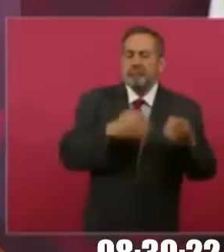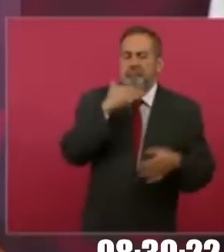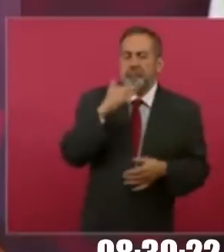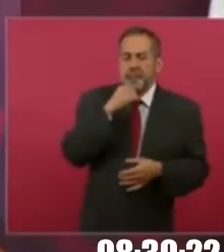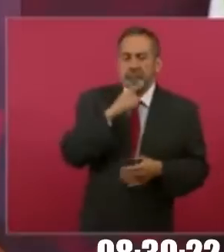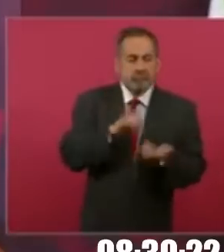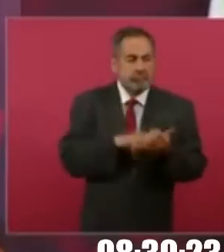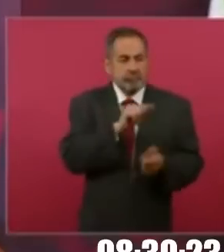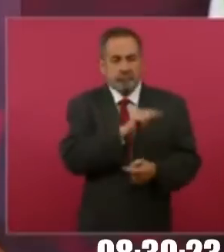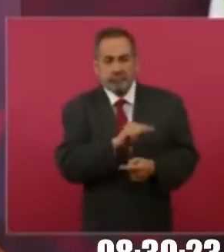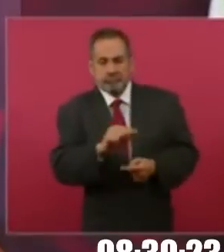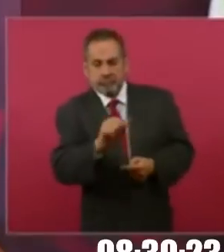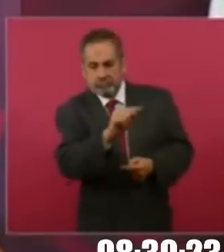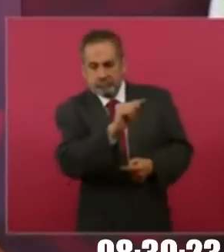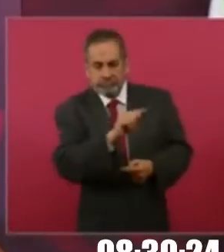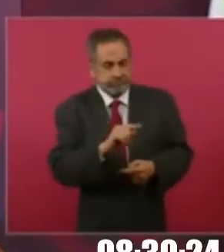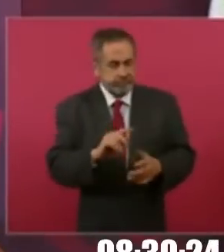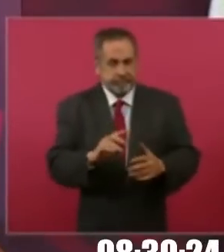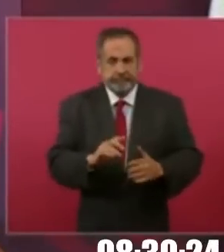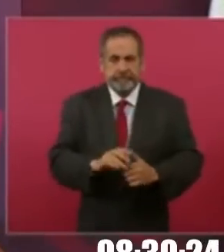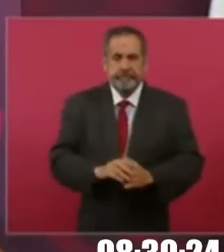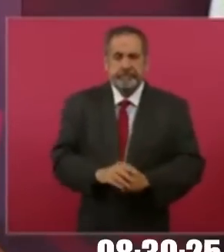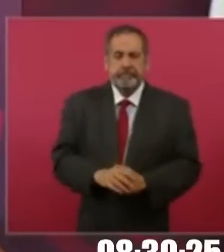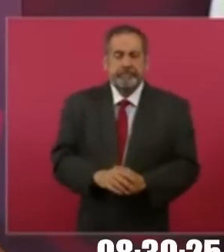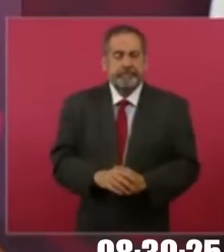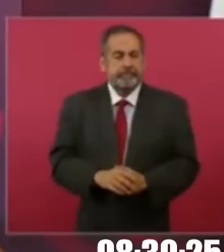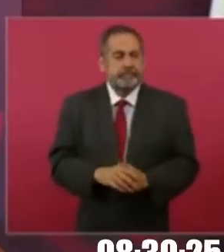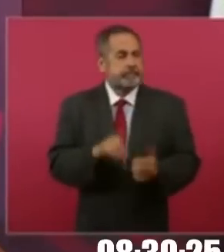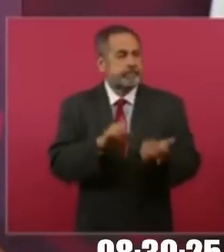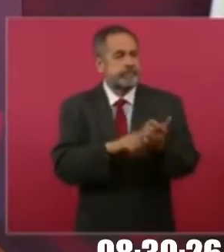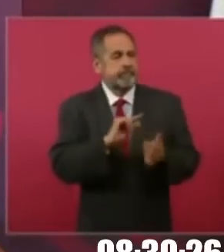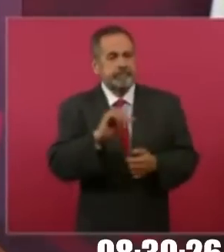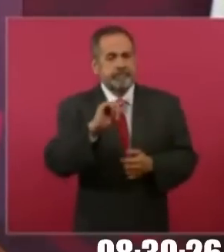y de otros funcionarios